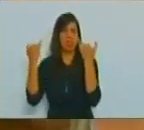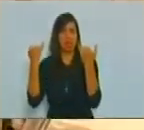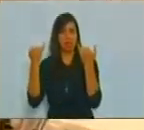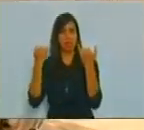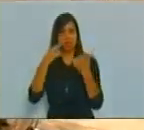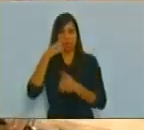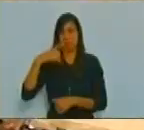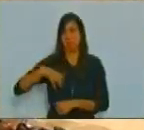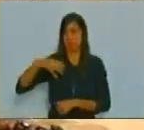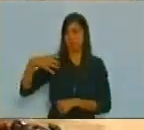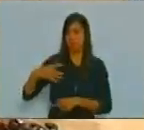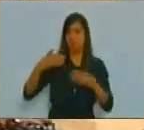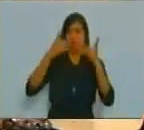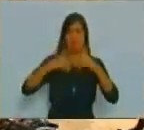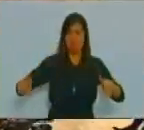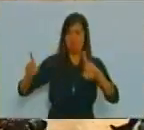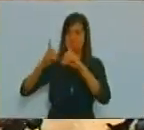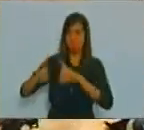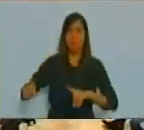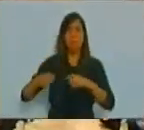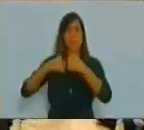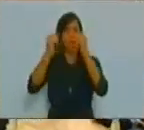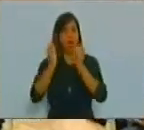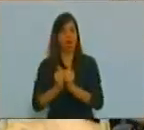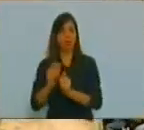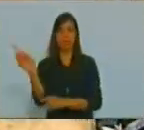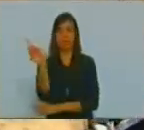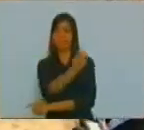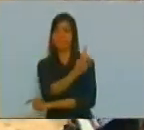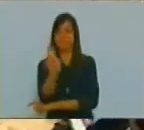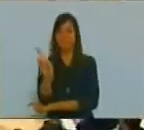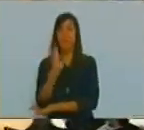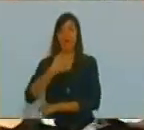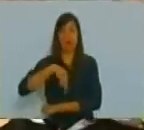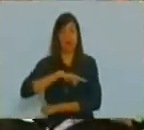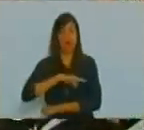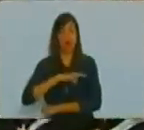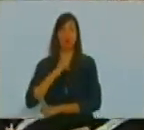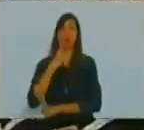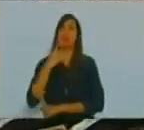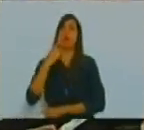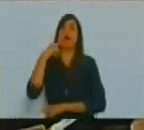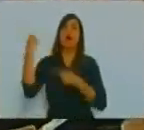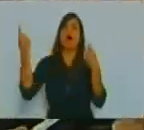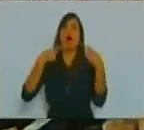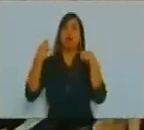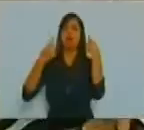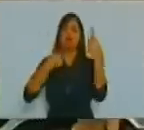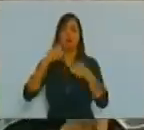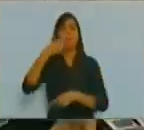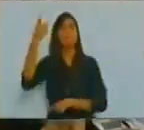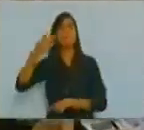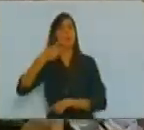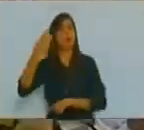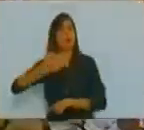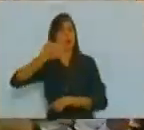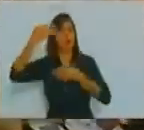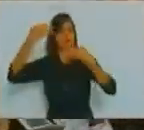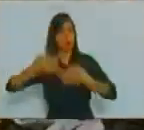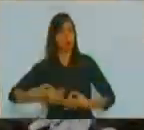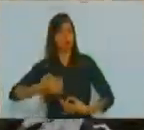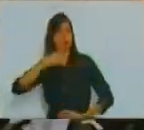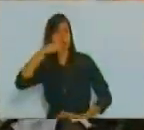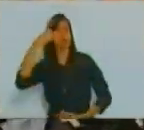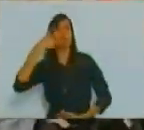de dirimir nuestras diferencias a través de la violencia nosotros decimos vamos a hacer una política de altura la asamblea nacional constituyente es la